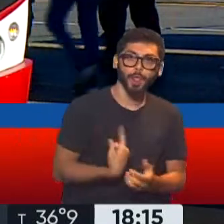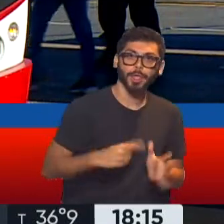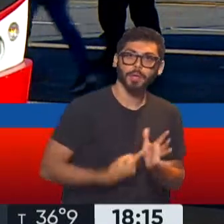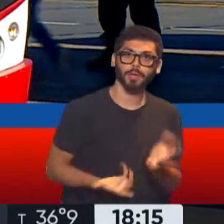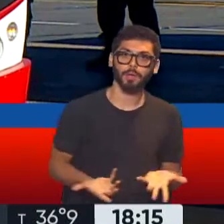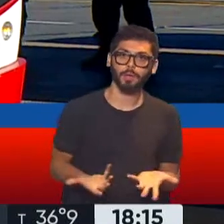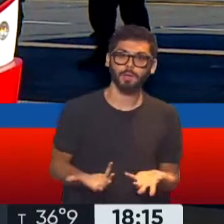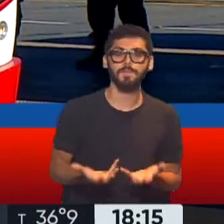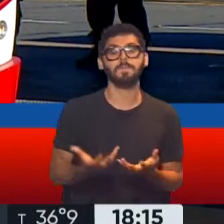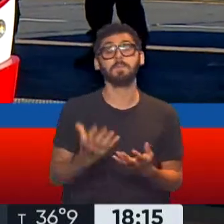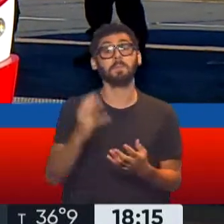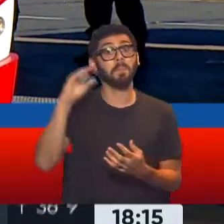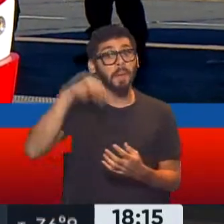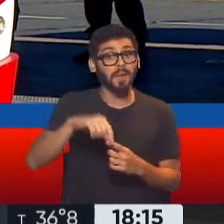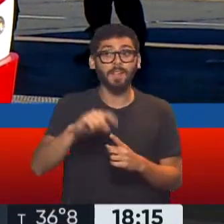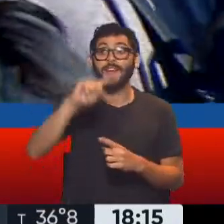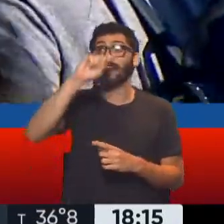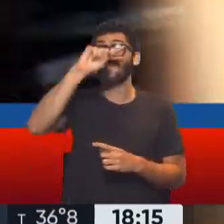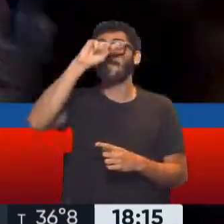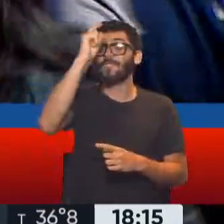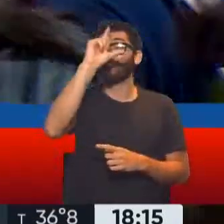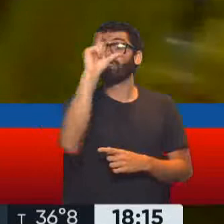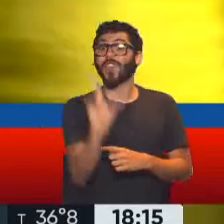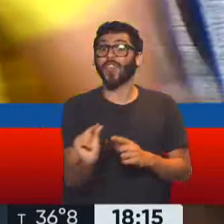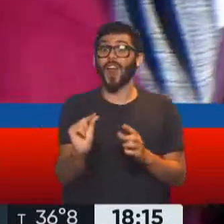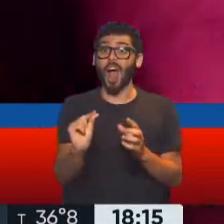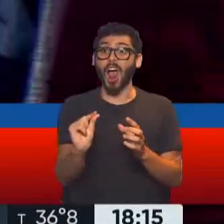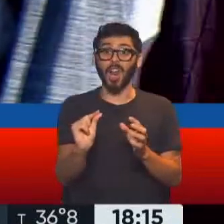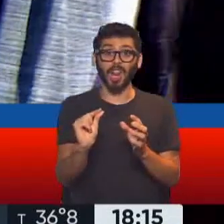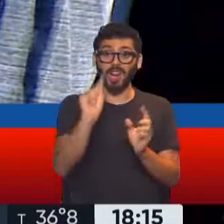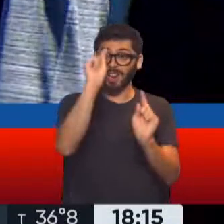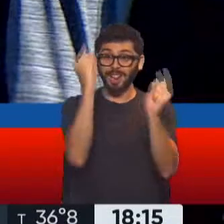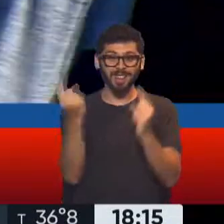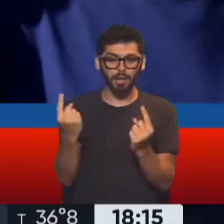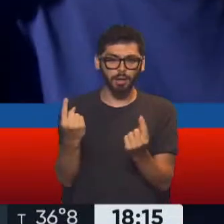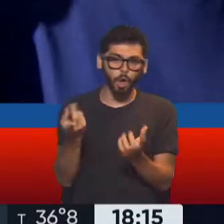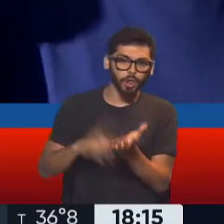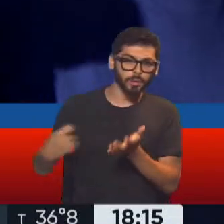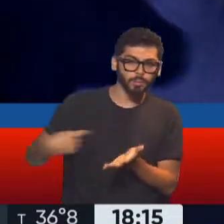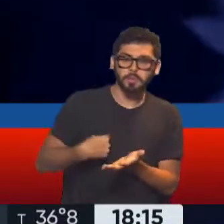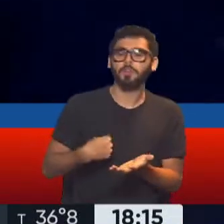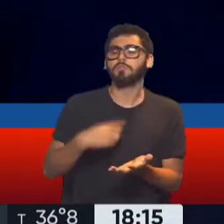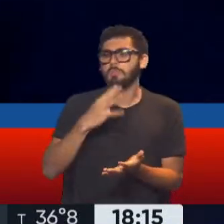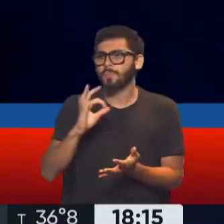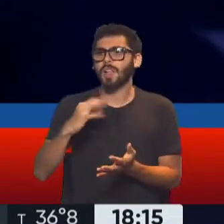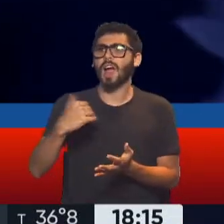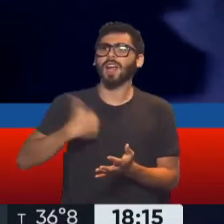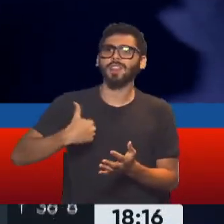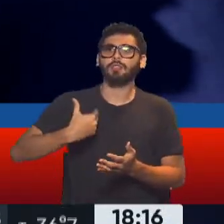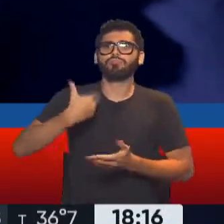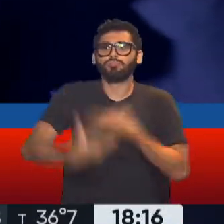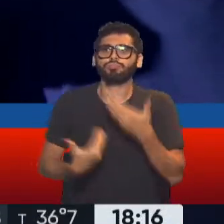lado, también está avanzando sobre el federalismo. Yo no tengo ninguna duda que en nuestra vocación de reconstruir la Argentina, de salir